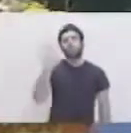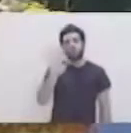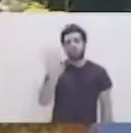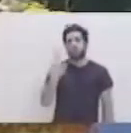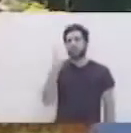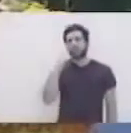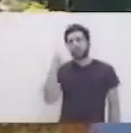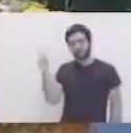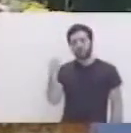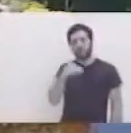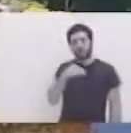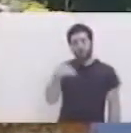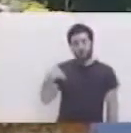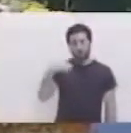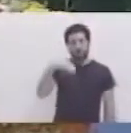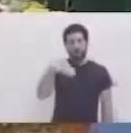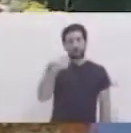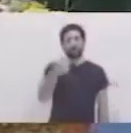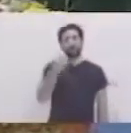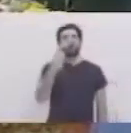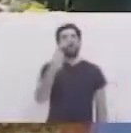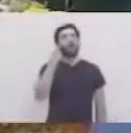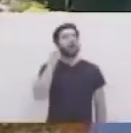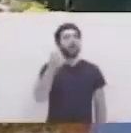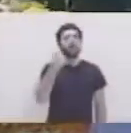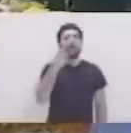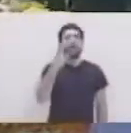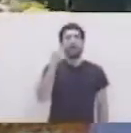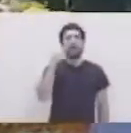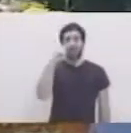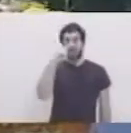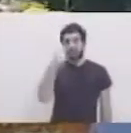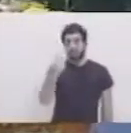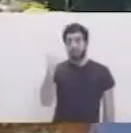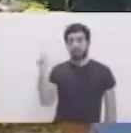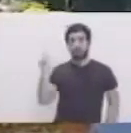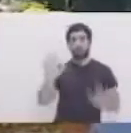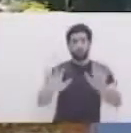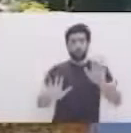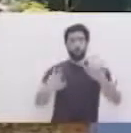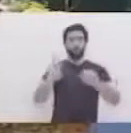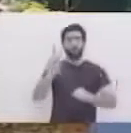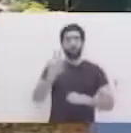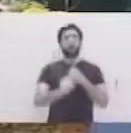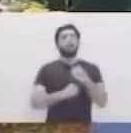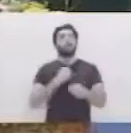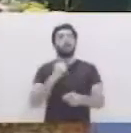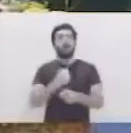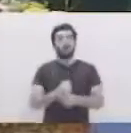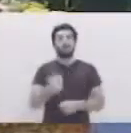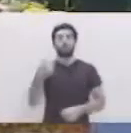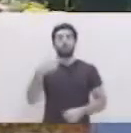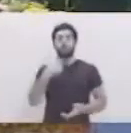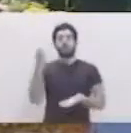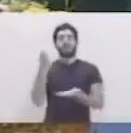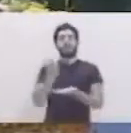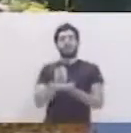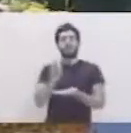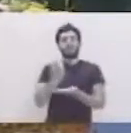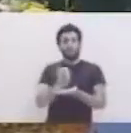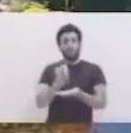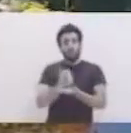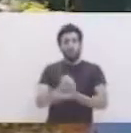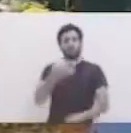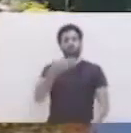Hola, mi nombre es Katy Margarita López Mencho, tengo 12 años. Estuve en la Escuela Oficial Urbana